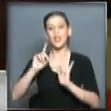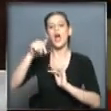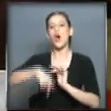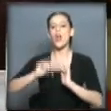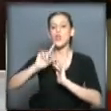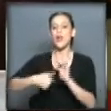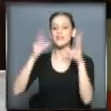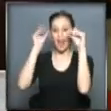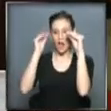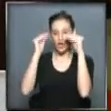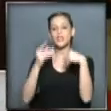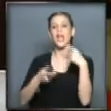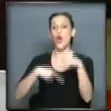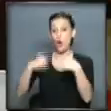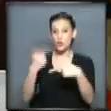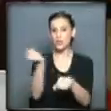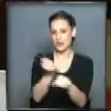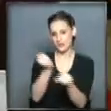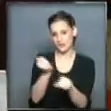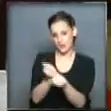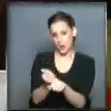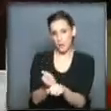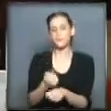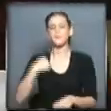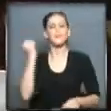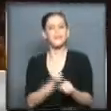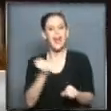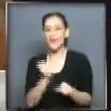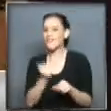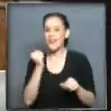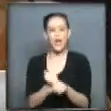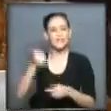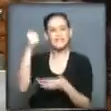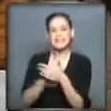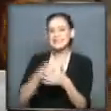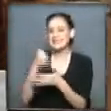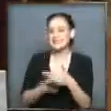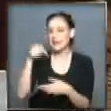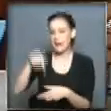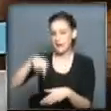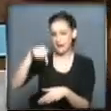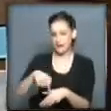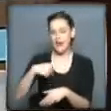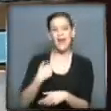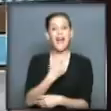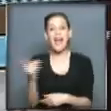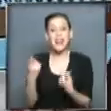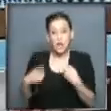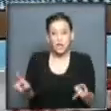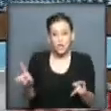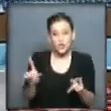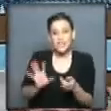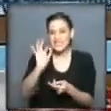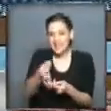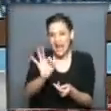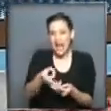la noche continúen los trabajos, porque repetimos, es un trabajo de hormigas el que están haciendo acá. Cada paso, cada detalle que se